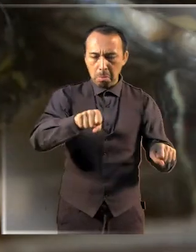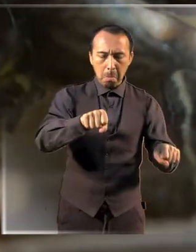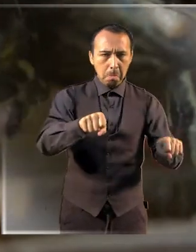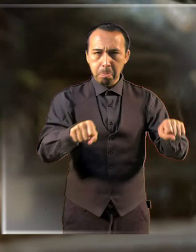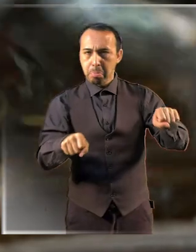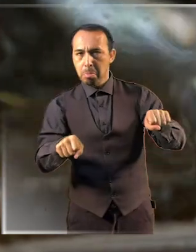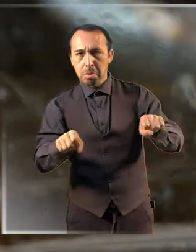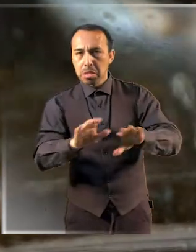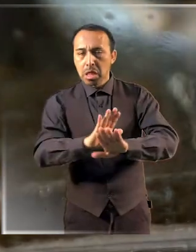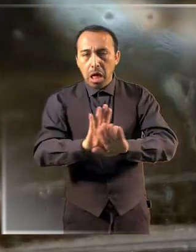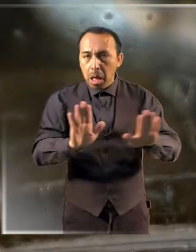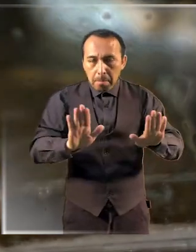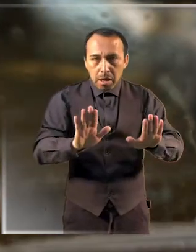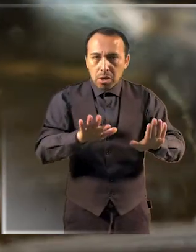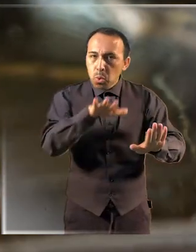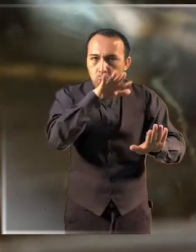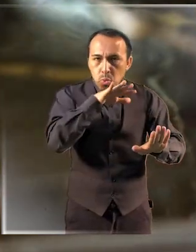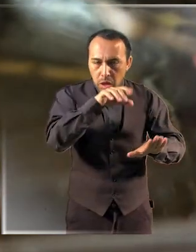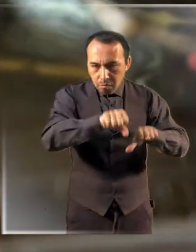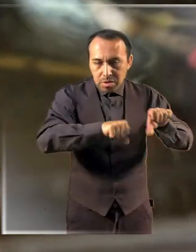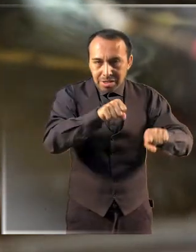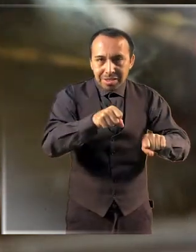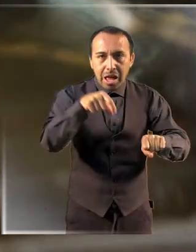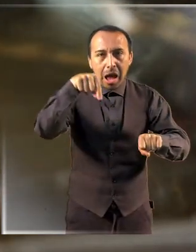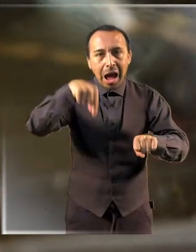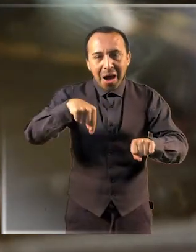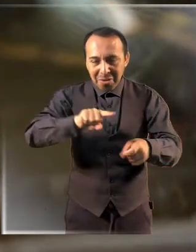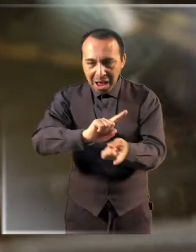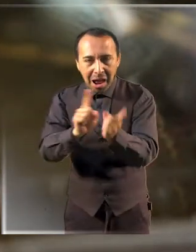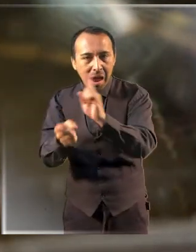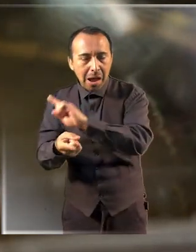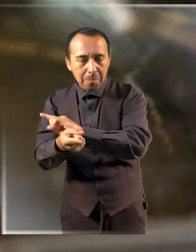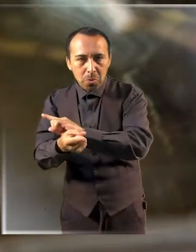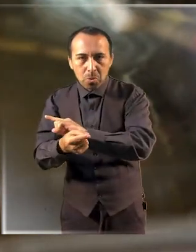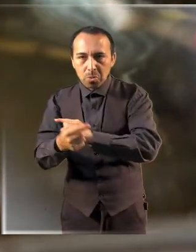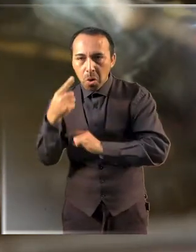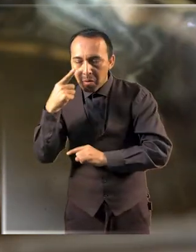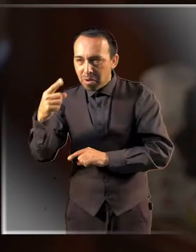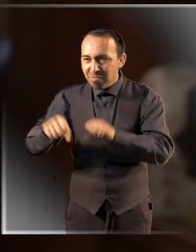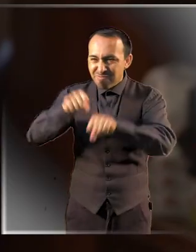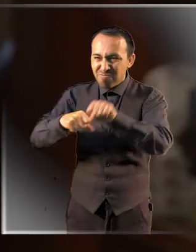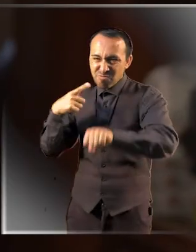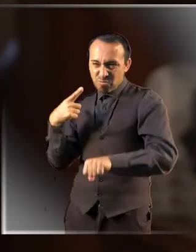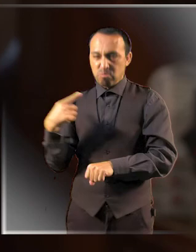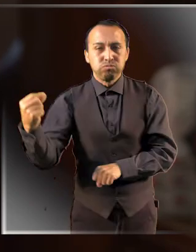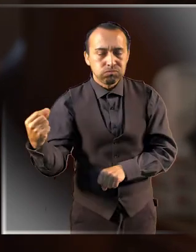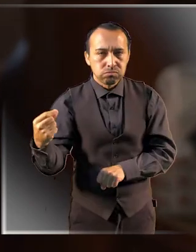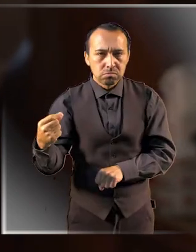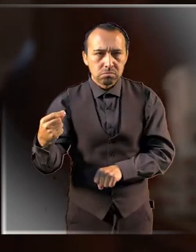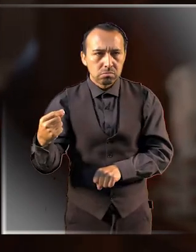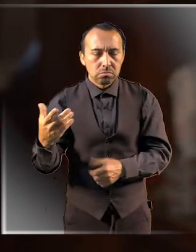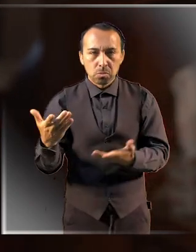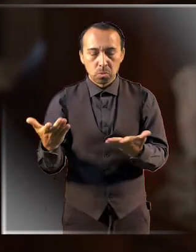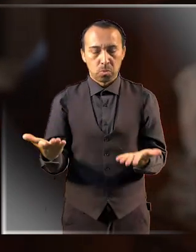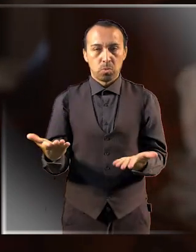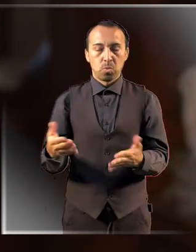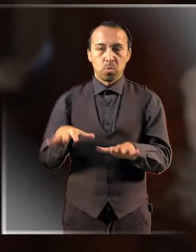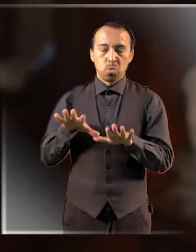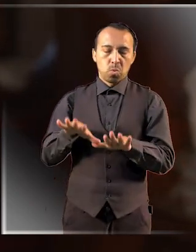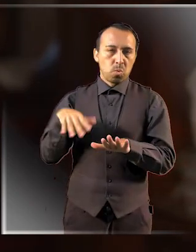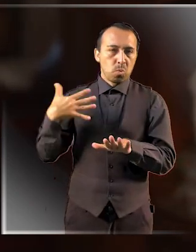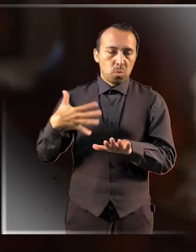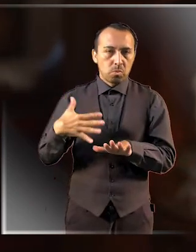no hacía nada, o sea, para allá, para acá, y ahora tú lo veí y vuela en la bicicleta, vuela